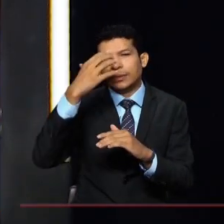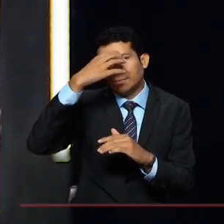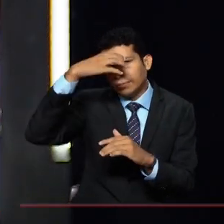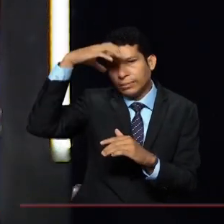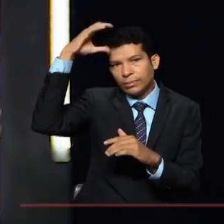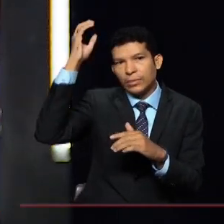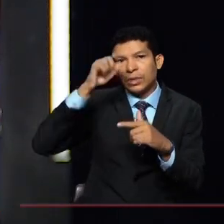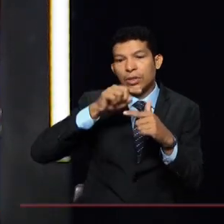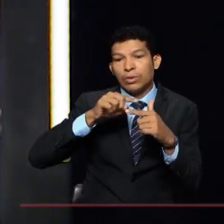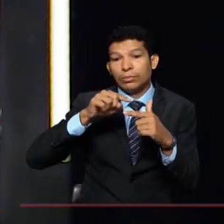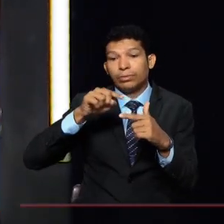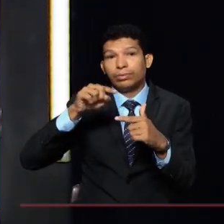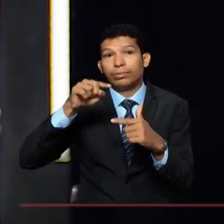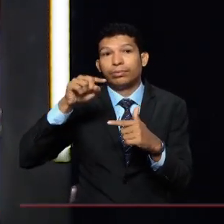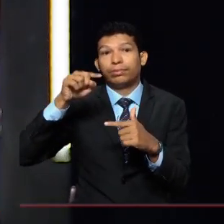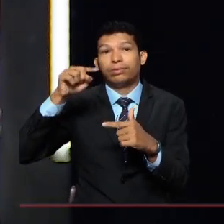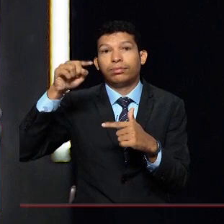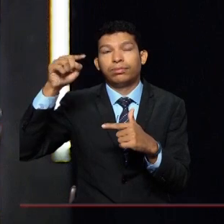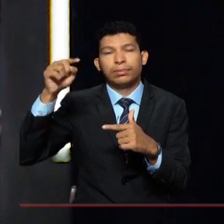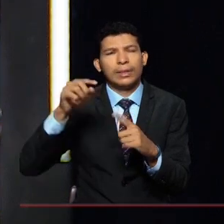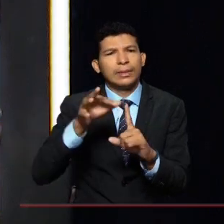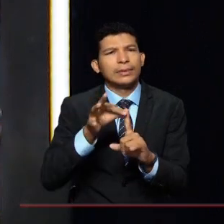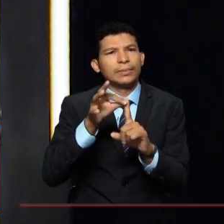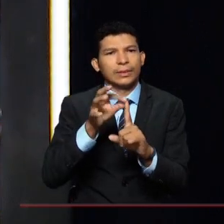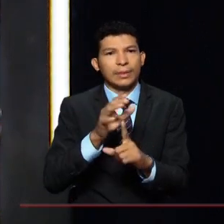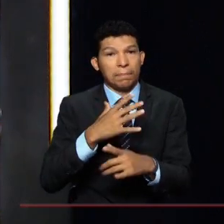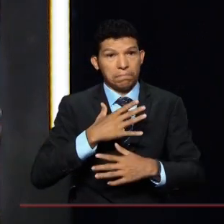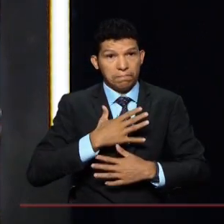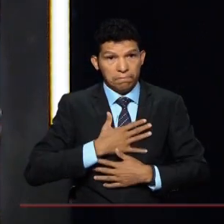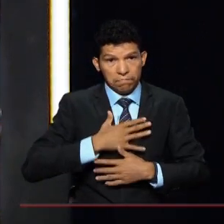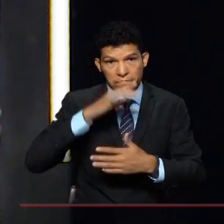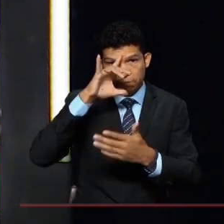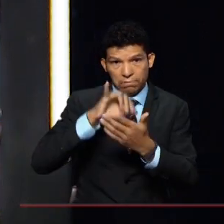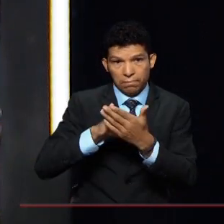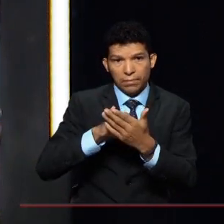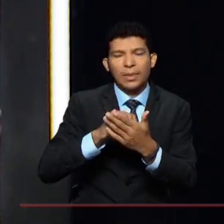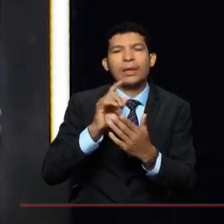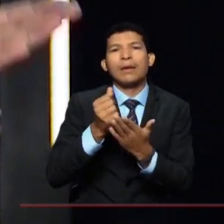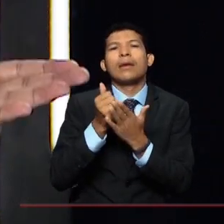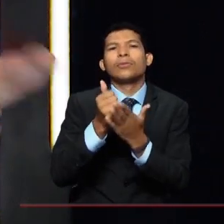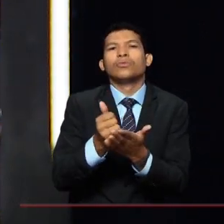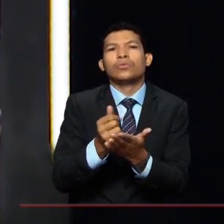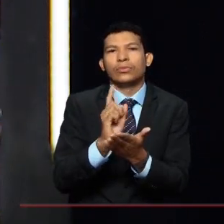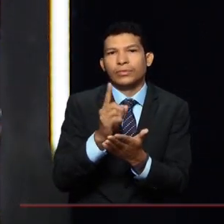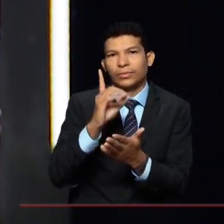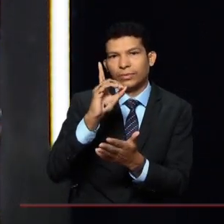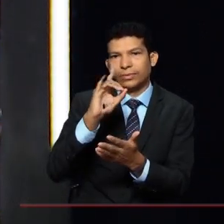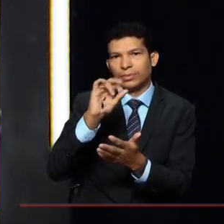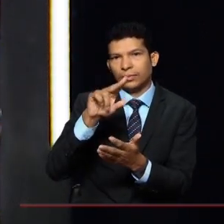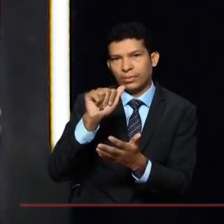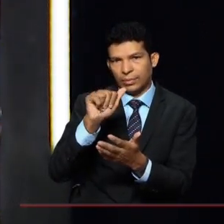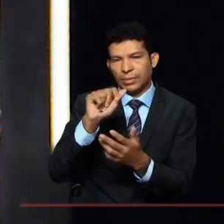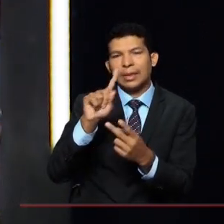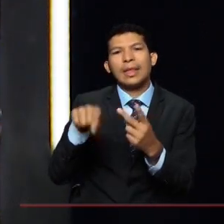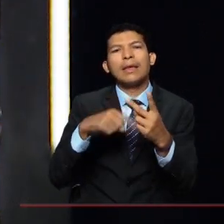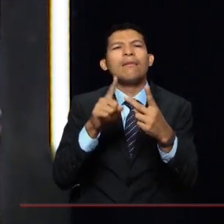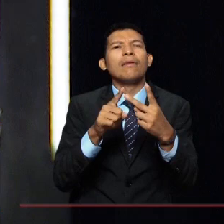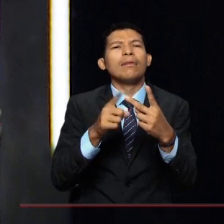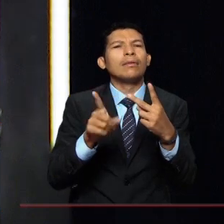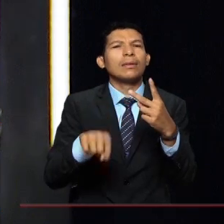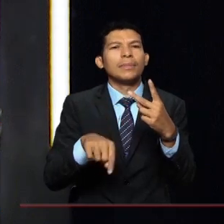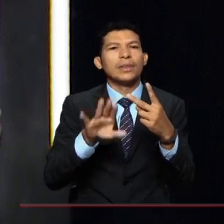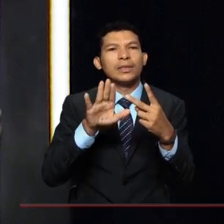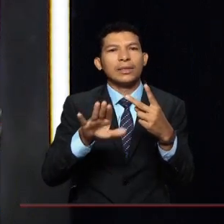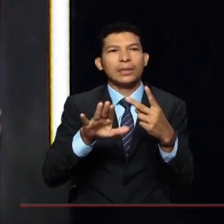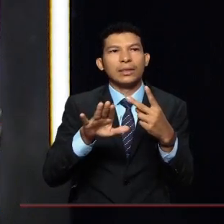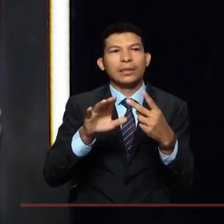empezó a subir en la campaña de una manera muy especial. En mi criterio, creo que le ayudó mucho lo de Diana, como lo dice Tomás, pero también lo